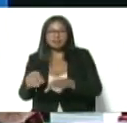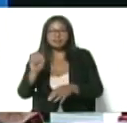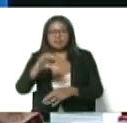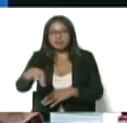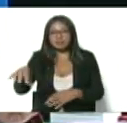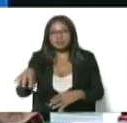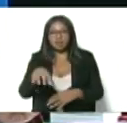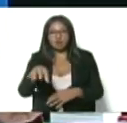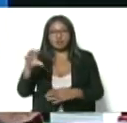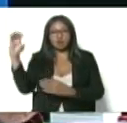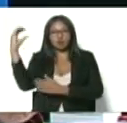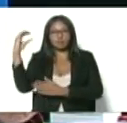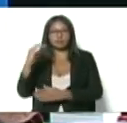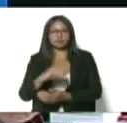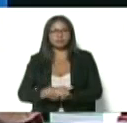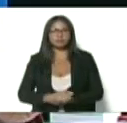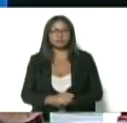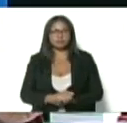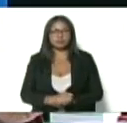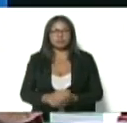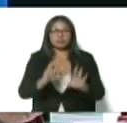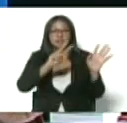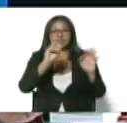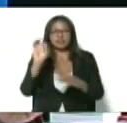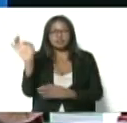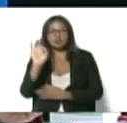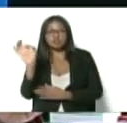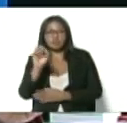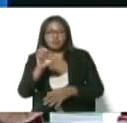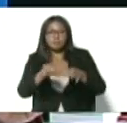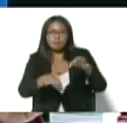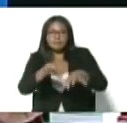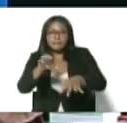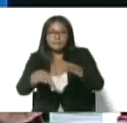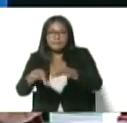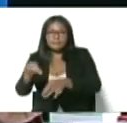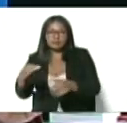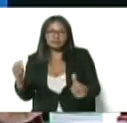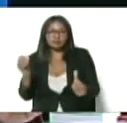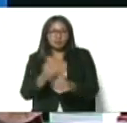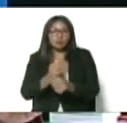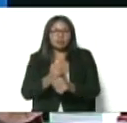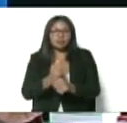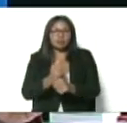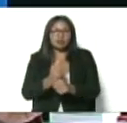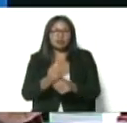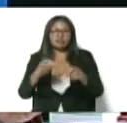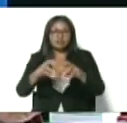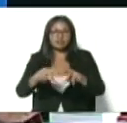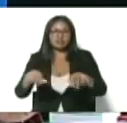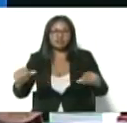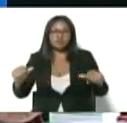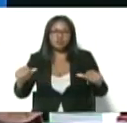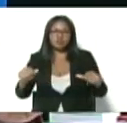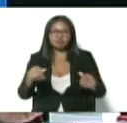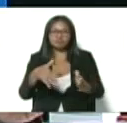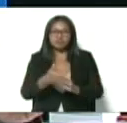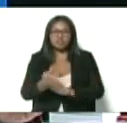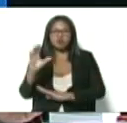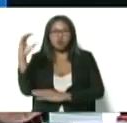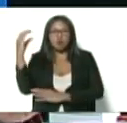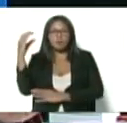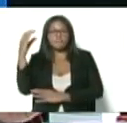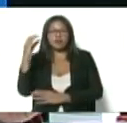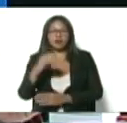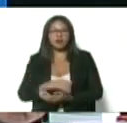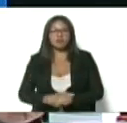70% de la superficie de cultivo de coca se encontraba en territorio colombiano en